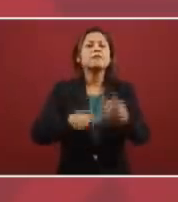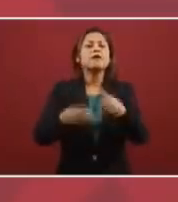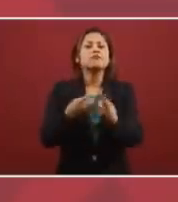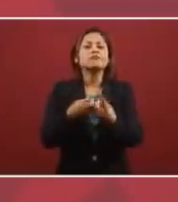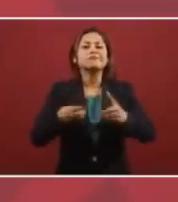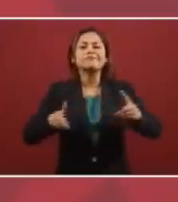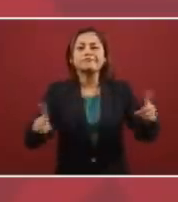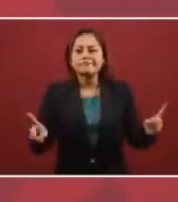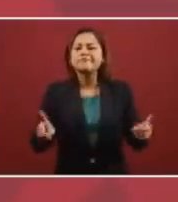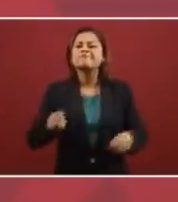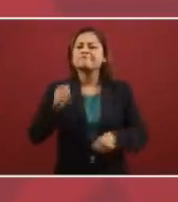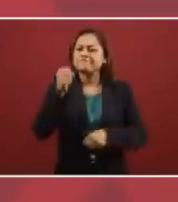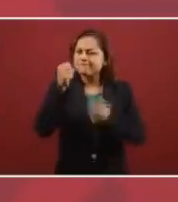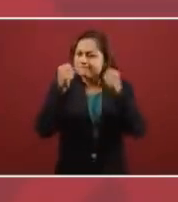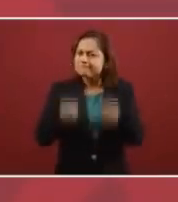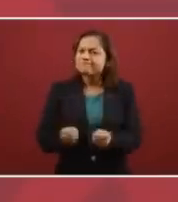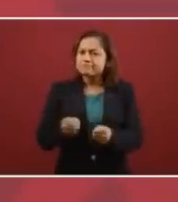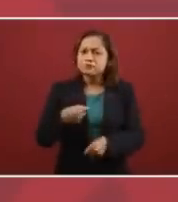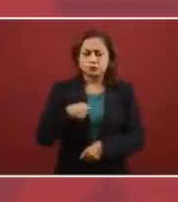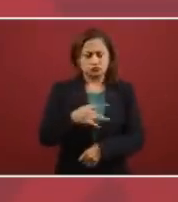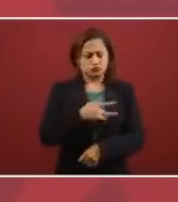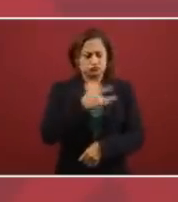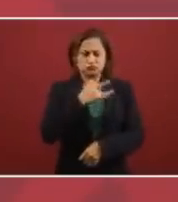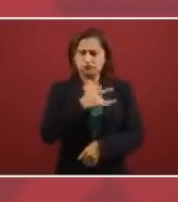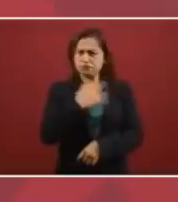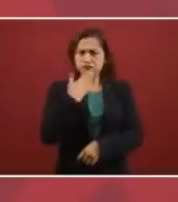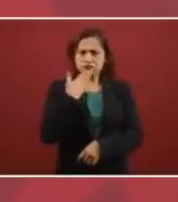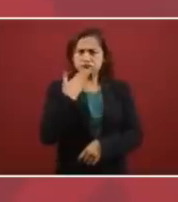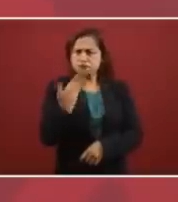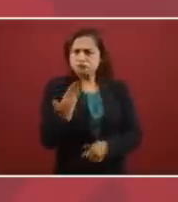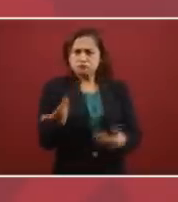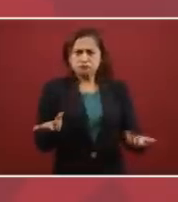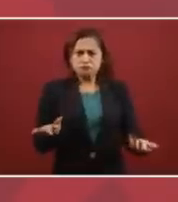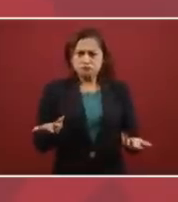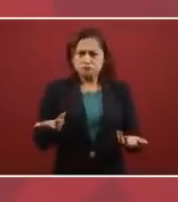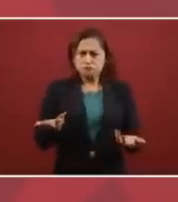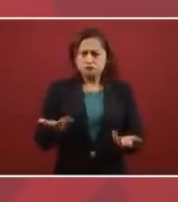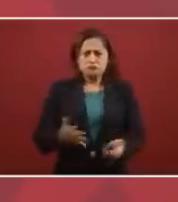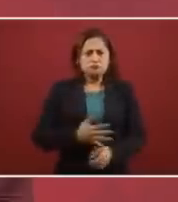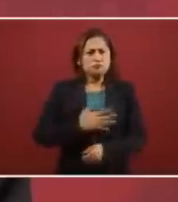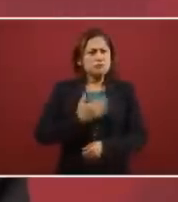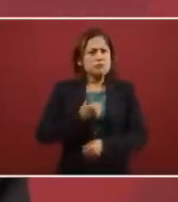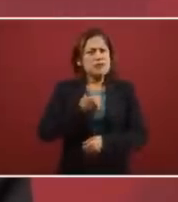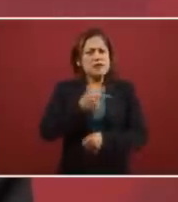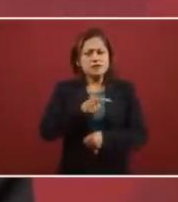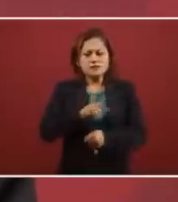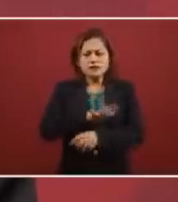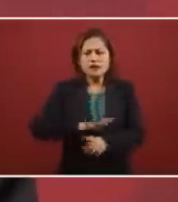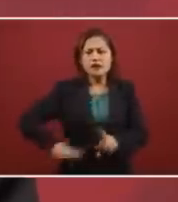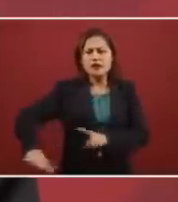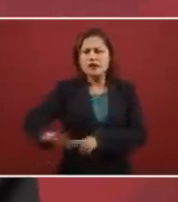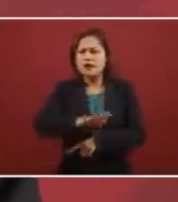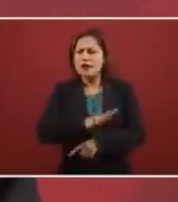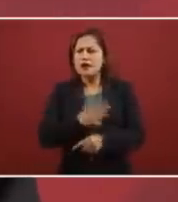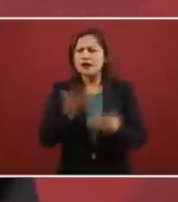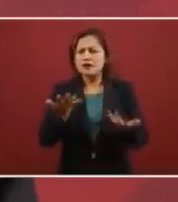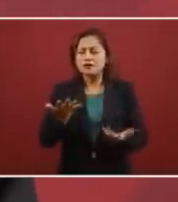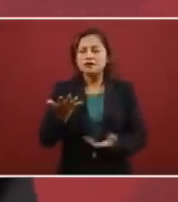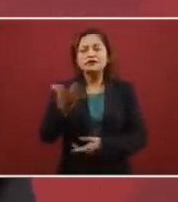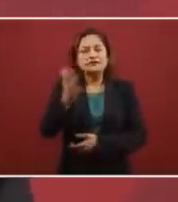estoy satisfecho con todo el bienestar me preocupa la herencia